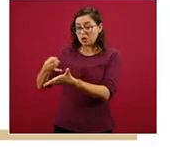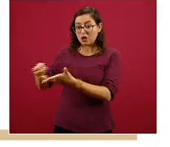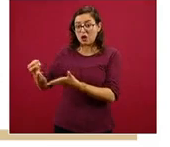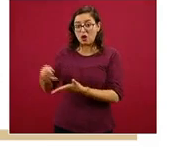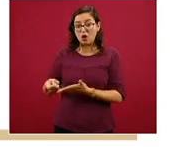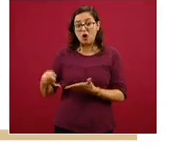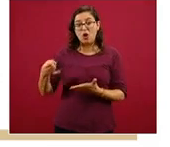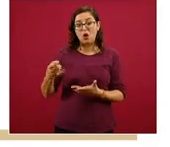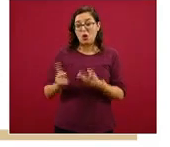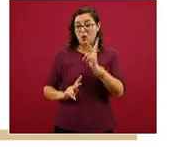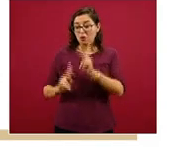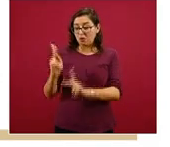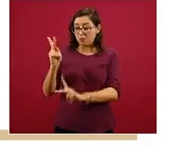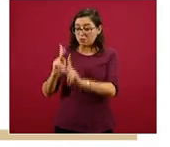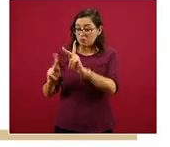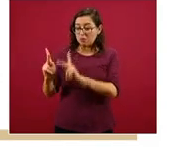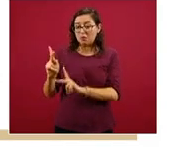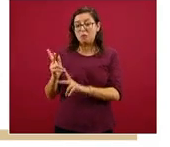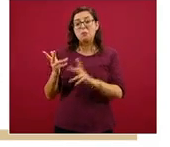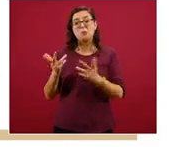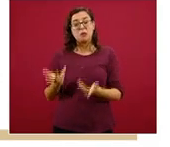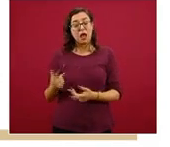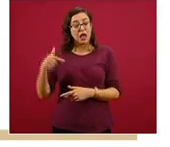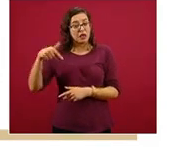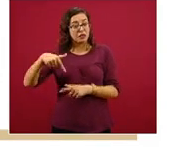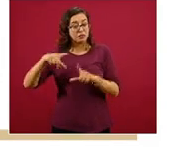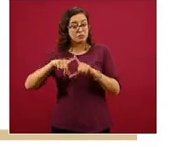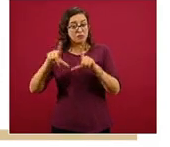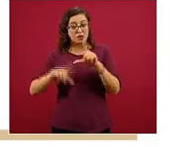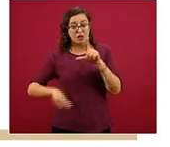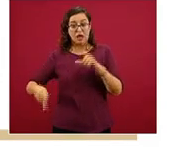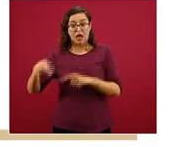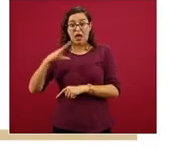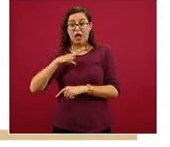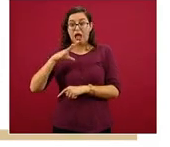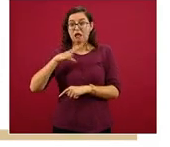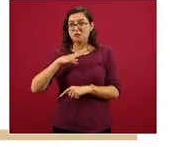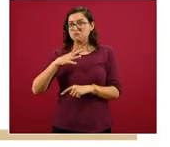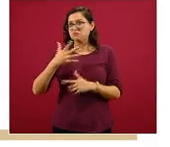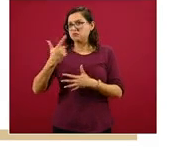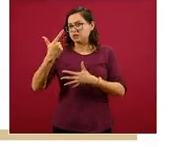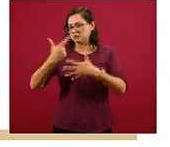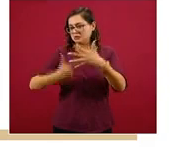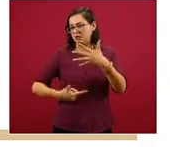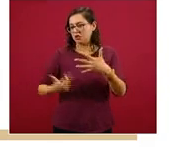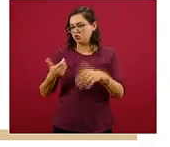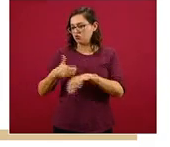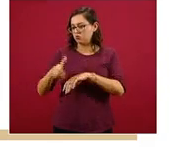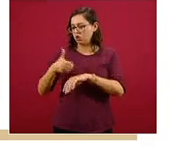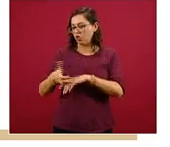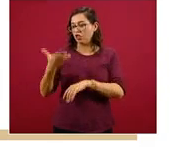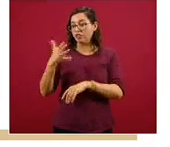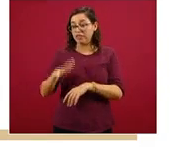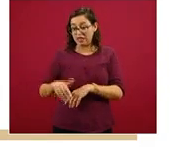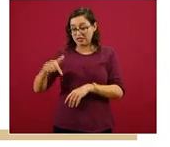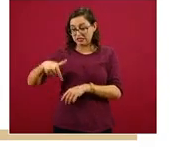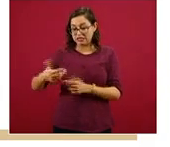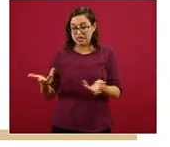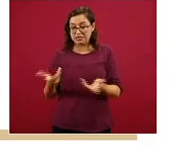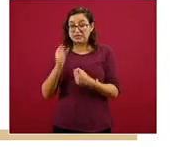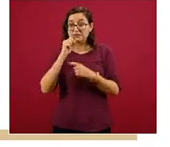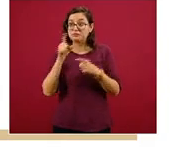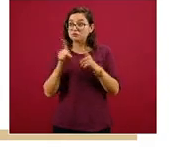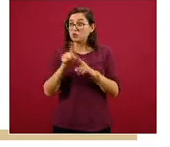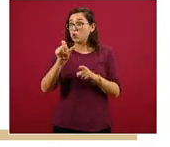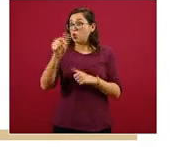que produce, entre los 10 primeros países que produce hortalizas y entre los primeros 10 países que exporta hortalizas. Y el